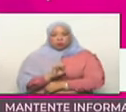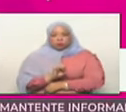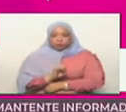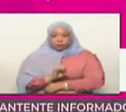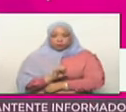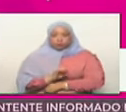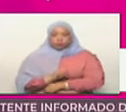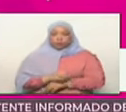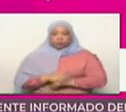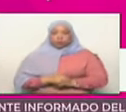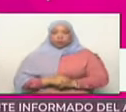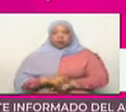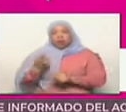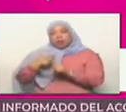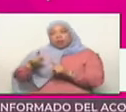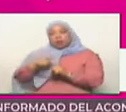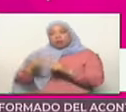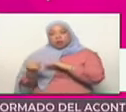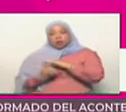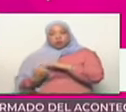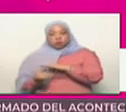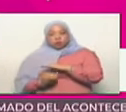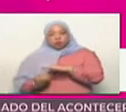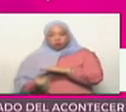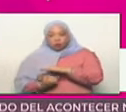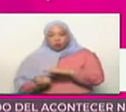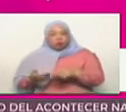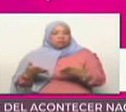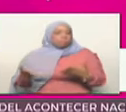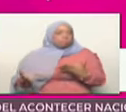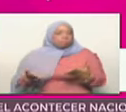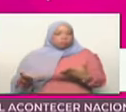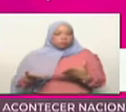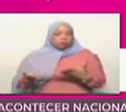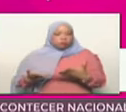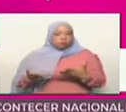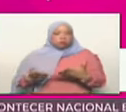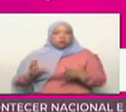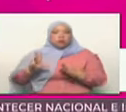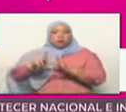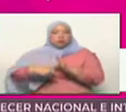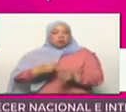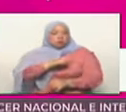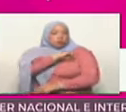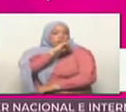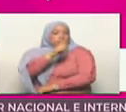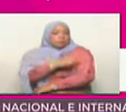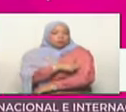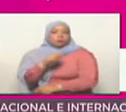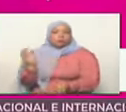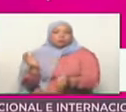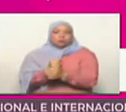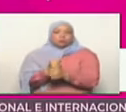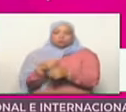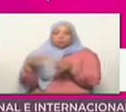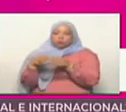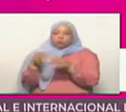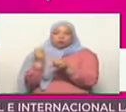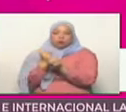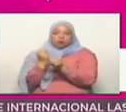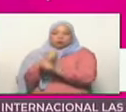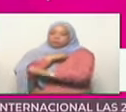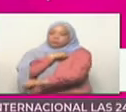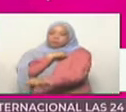y de muchas otras instituciones. ¿Para qué? Para ellos asaltar el poder. Ya teníamos los comanditos de